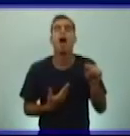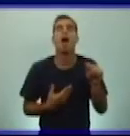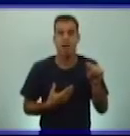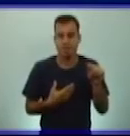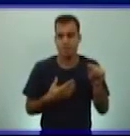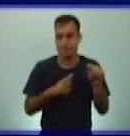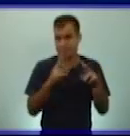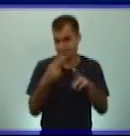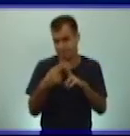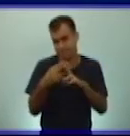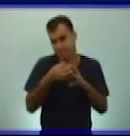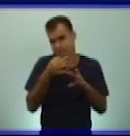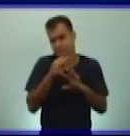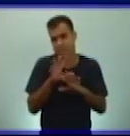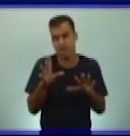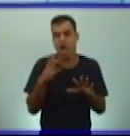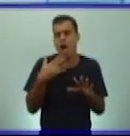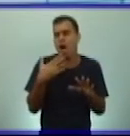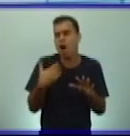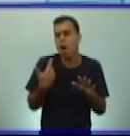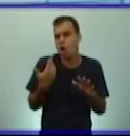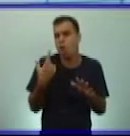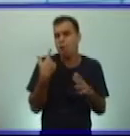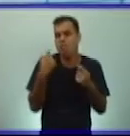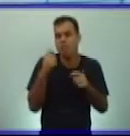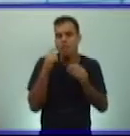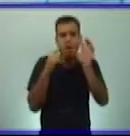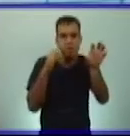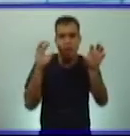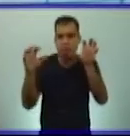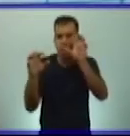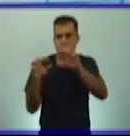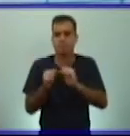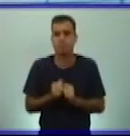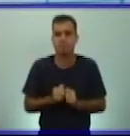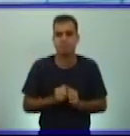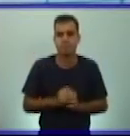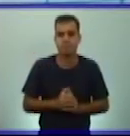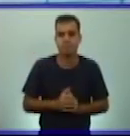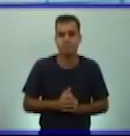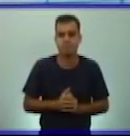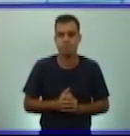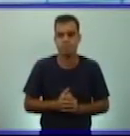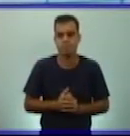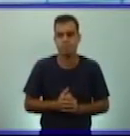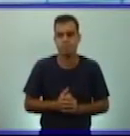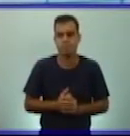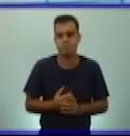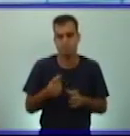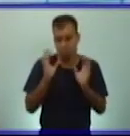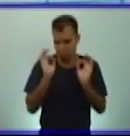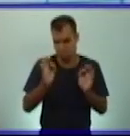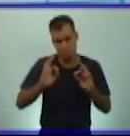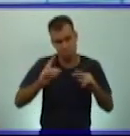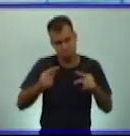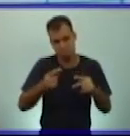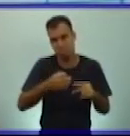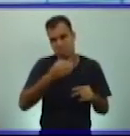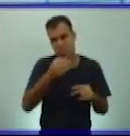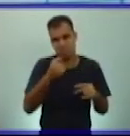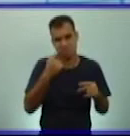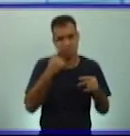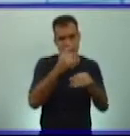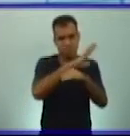ahora cómo debieron quedar estas localizaciones. Los límites marítimos, por supuesto, el Estrecho de la Florida, el Canal Viejo